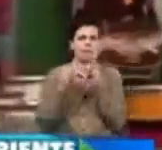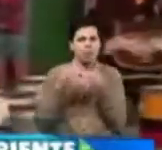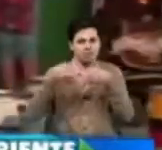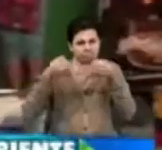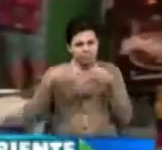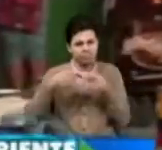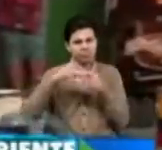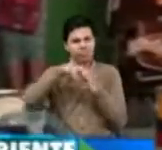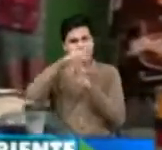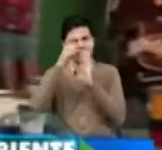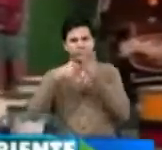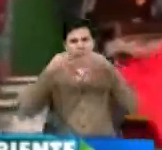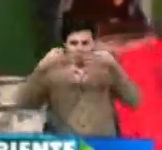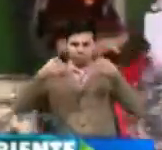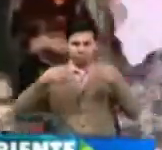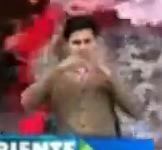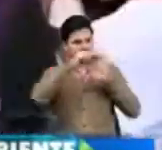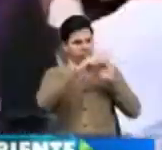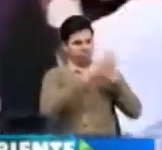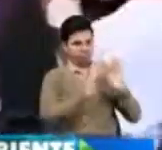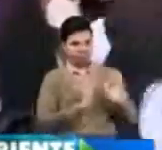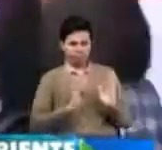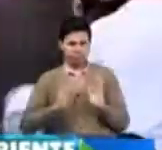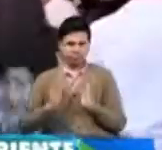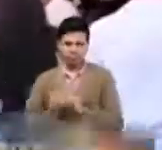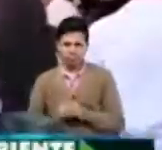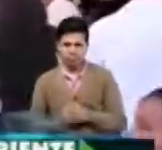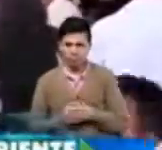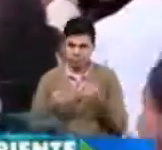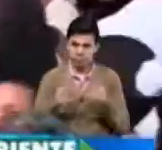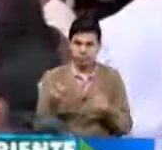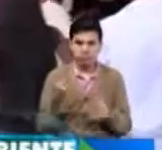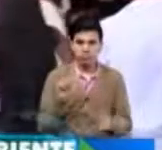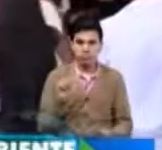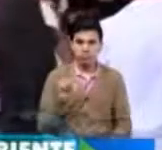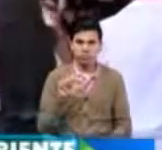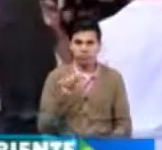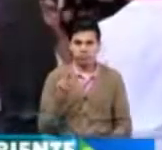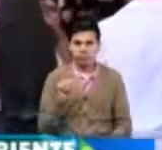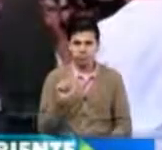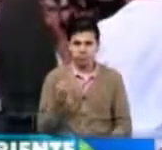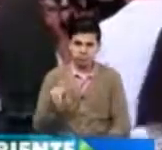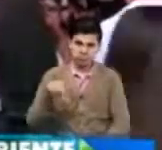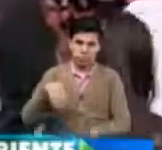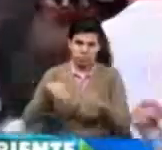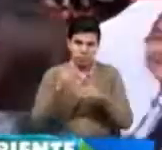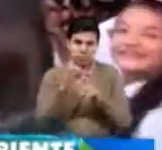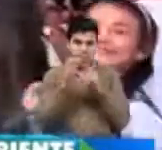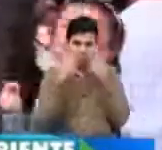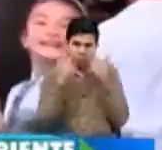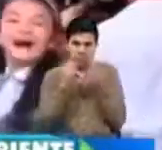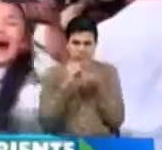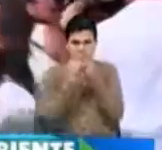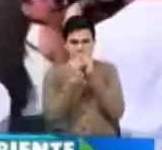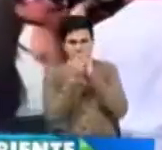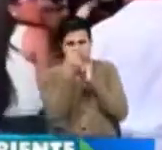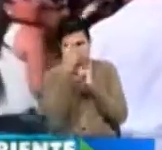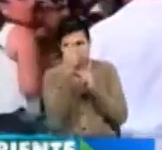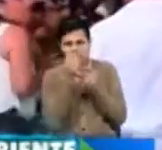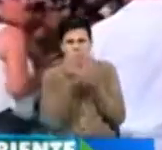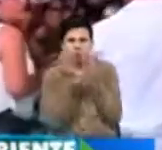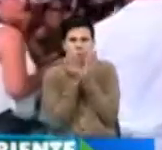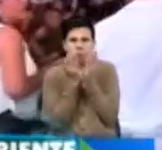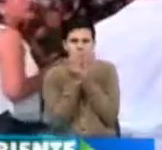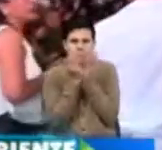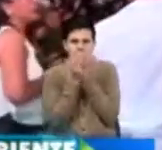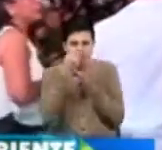protocolarios. La institución me ha brindado o ha hecho de Salazar una transformación, no solamente en la educación, de sus,